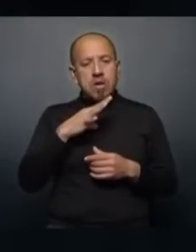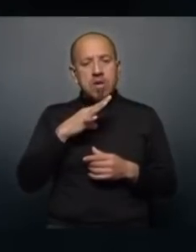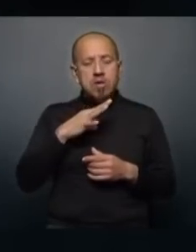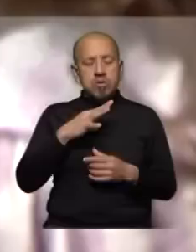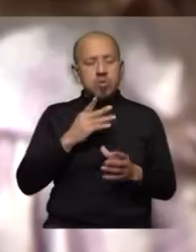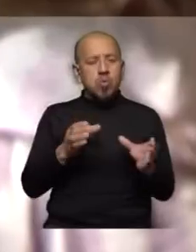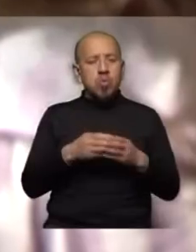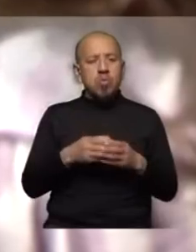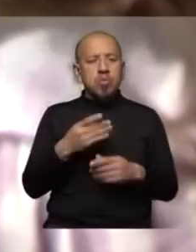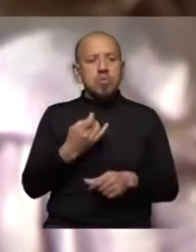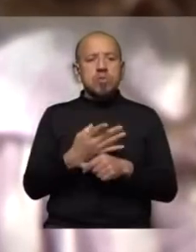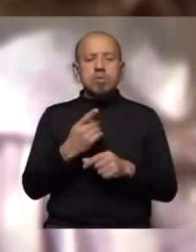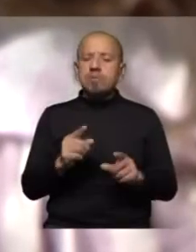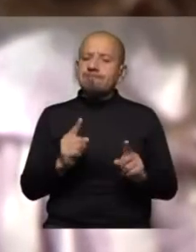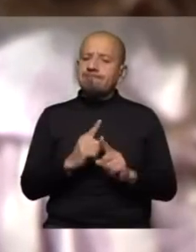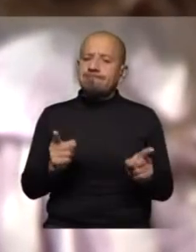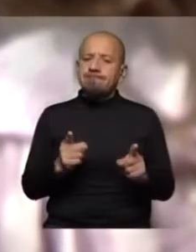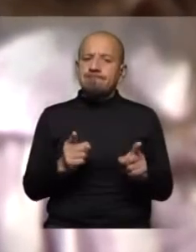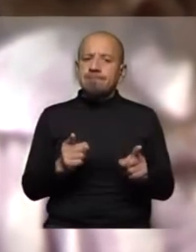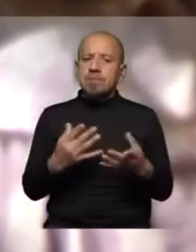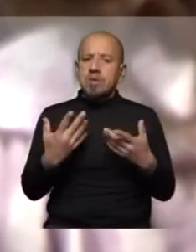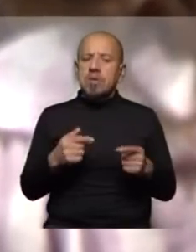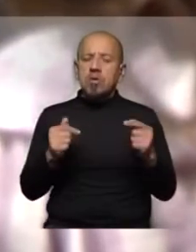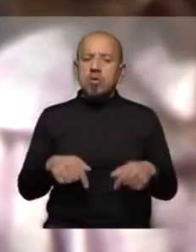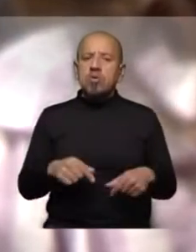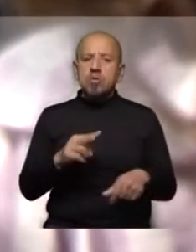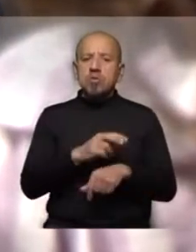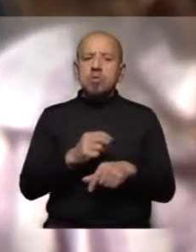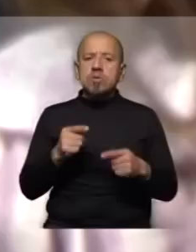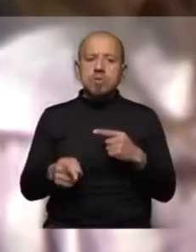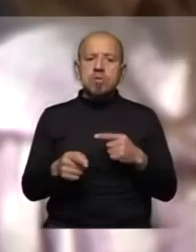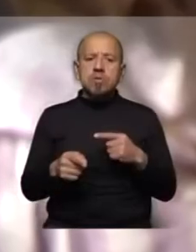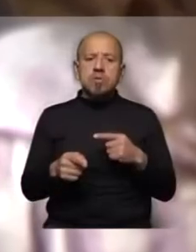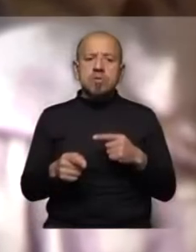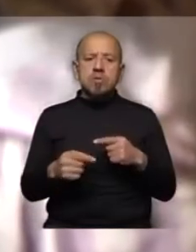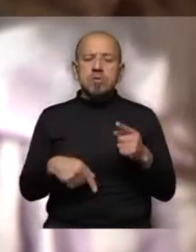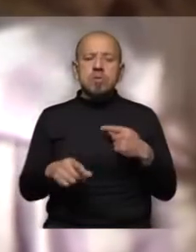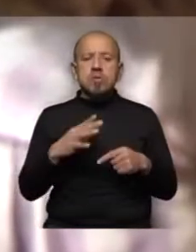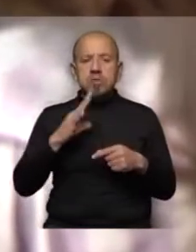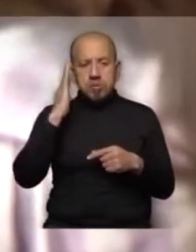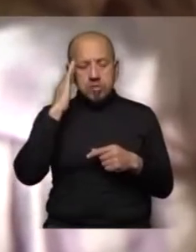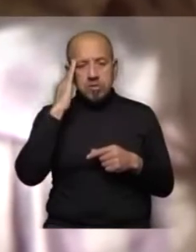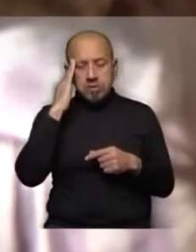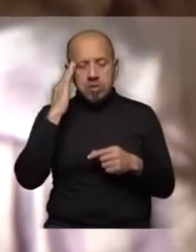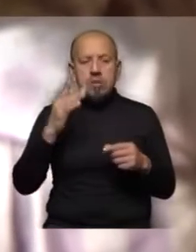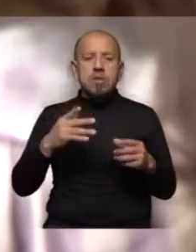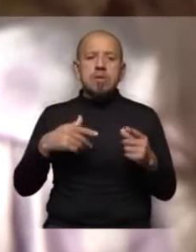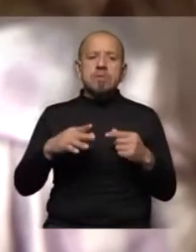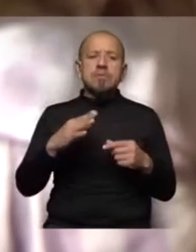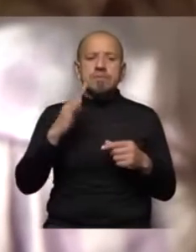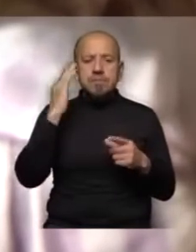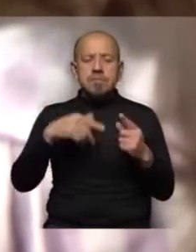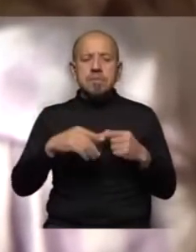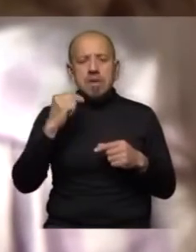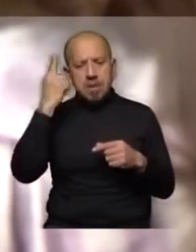profesionales que no quieren que los hoy Fiscales que son quienes tienen la mejor preparación la mejor formación y la mayor